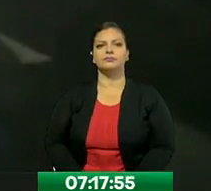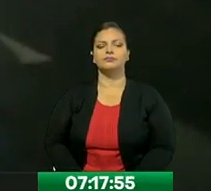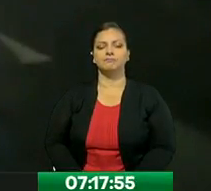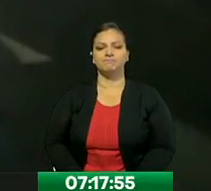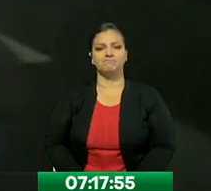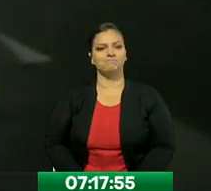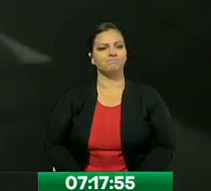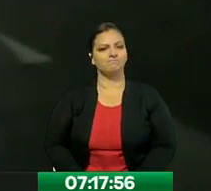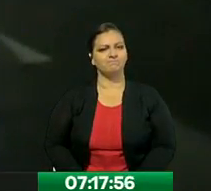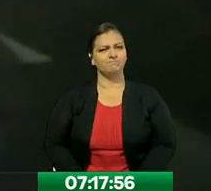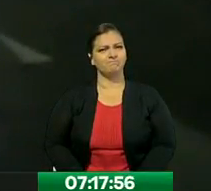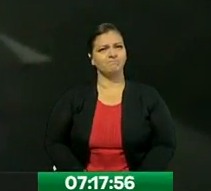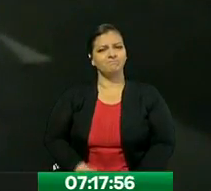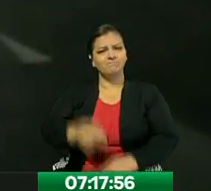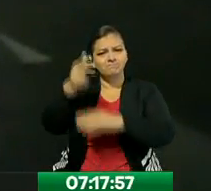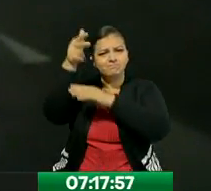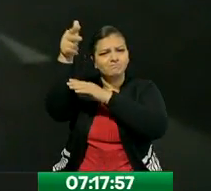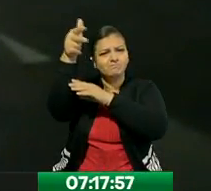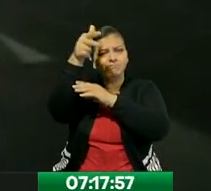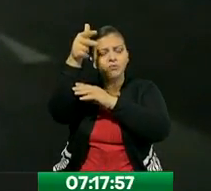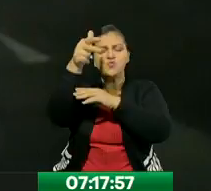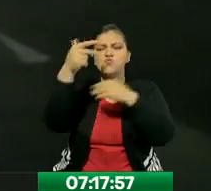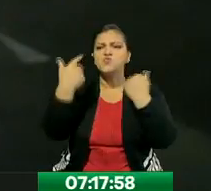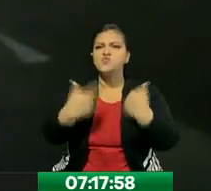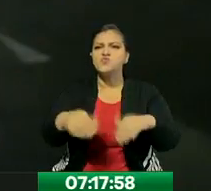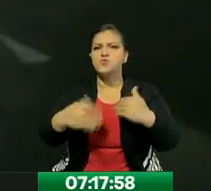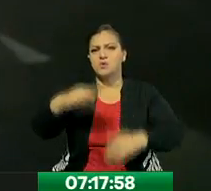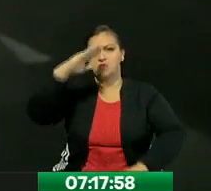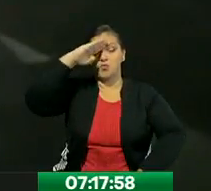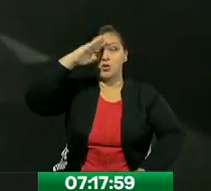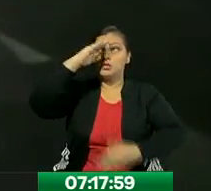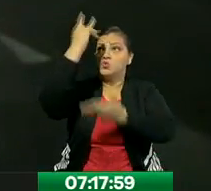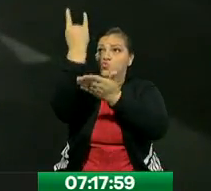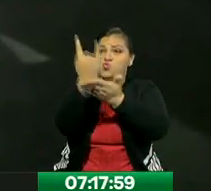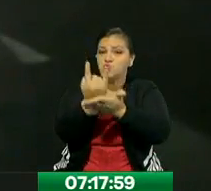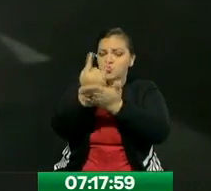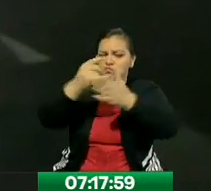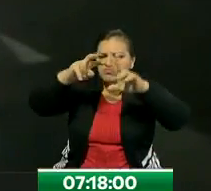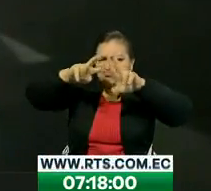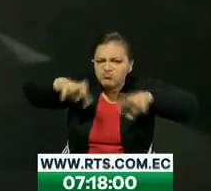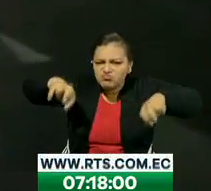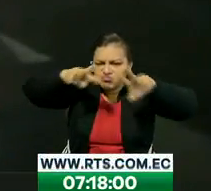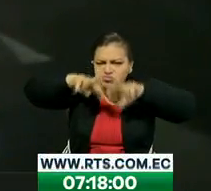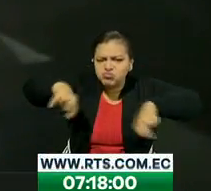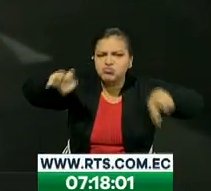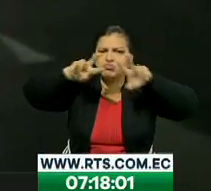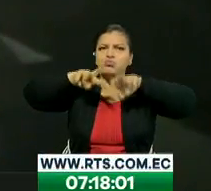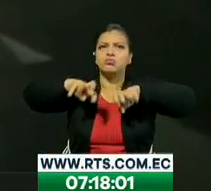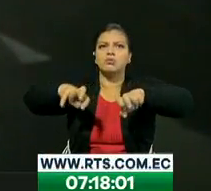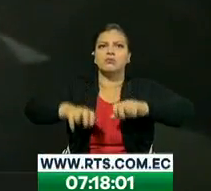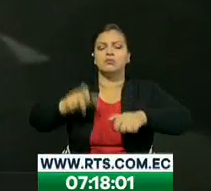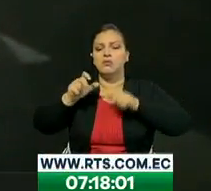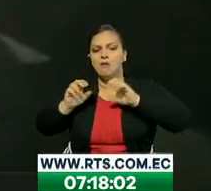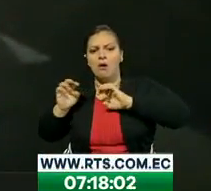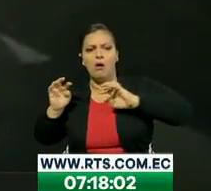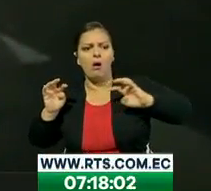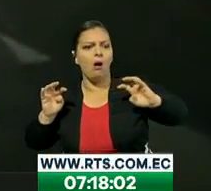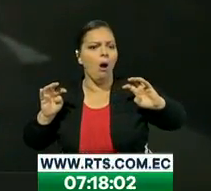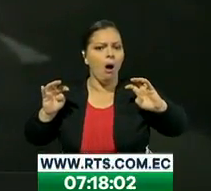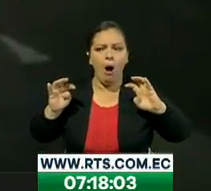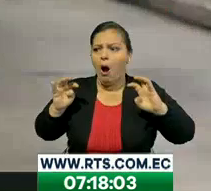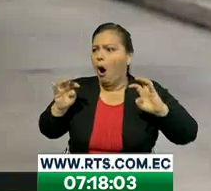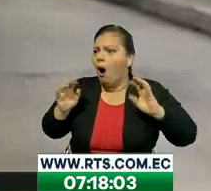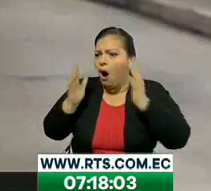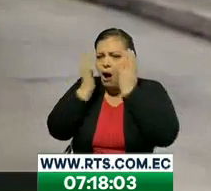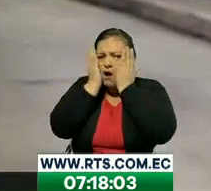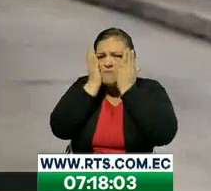Este video es uno de los que sirve de evidencia para profundizar las investigaciones. Aquel día, decenas de personas reclamaron